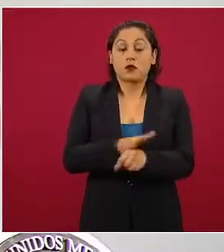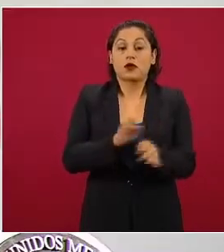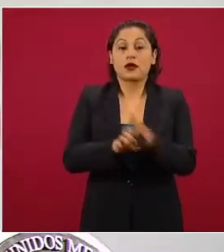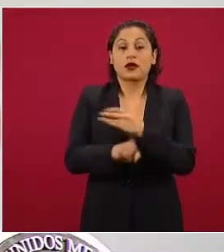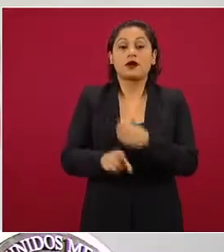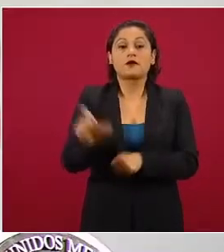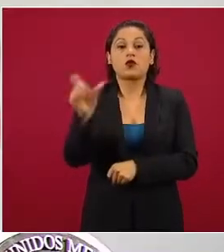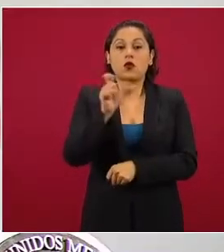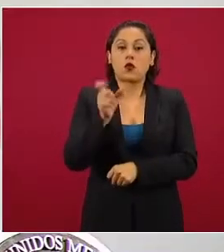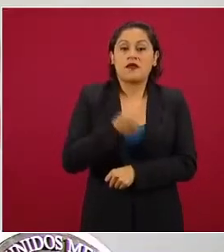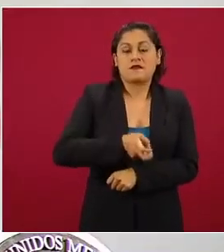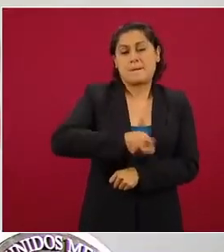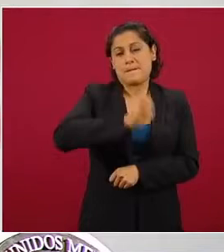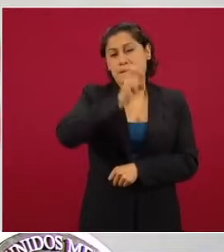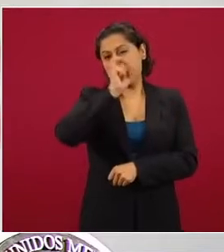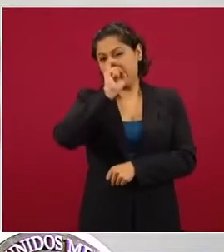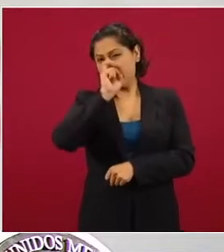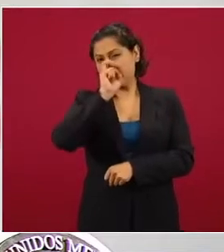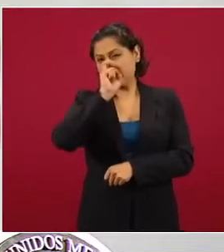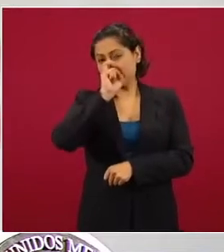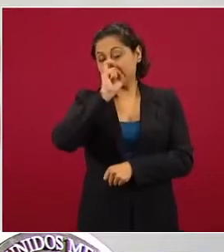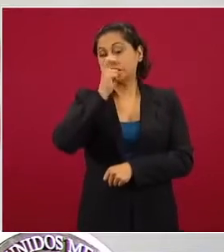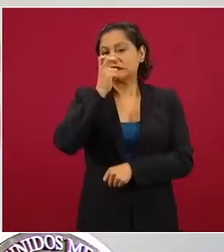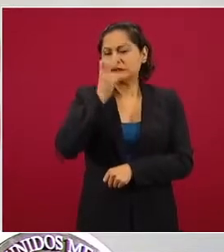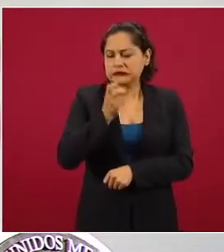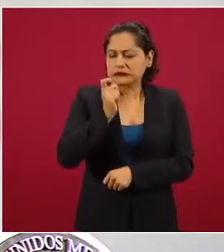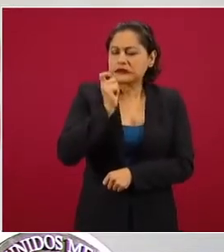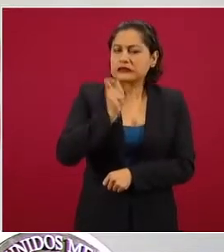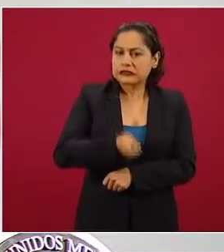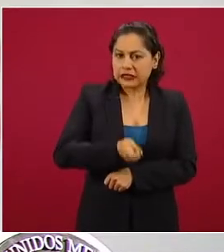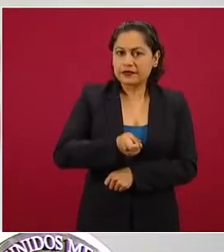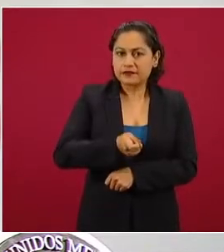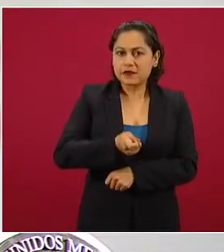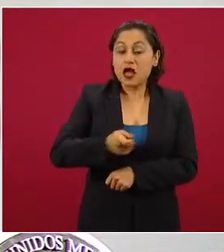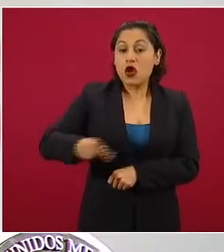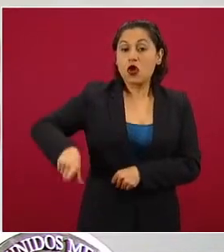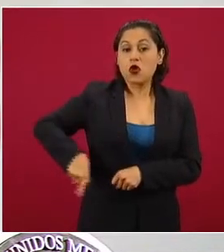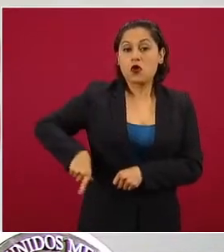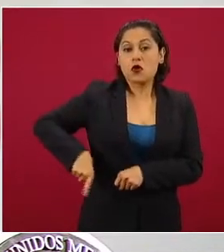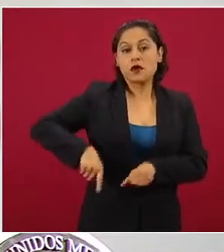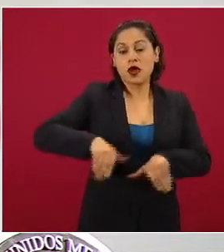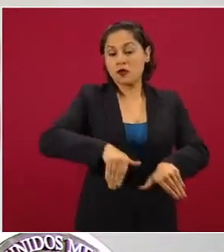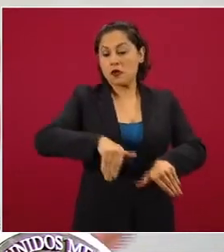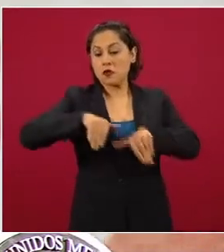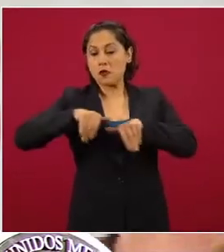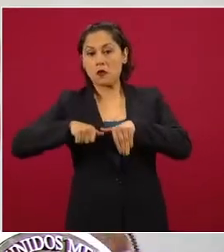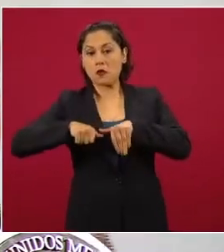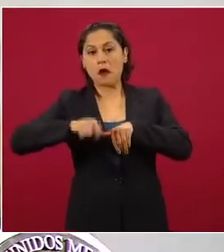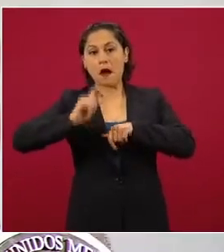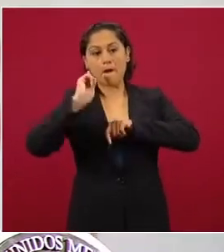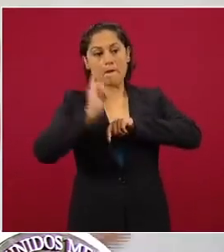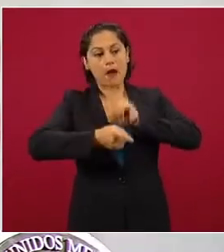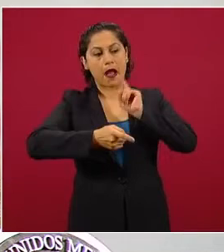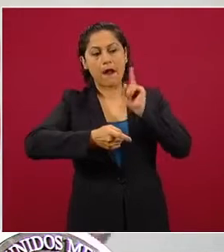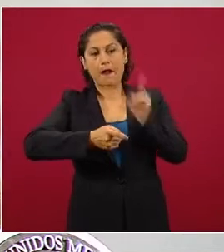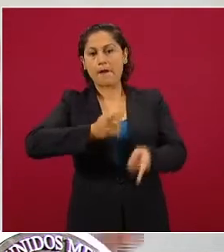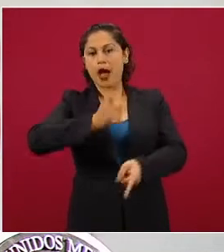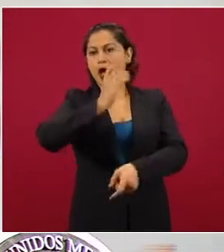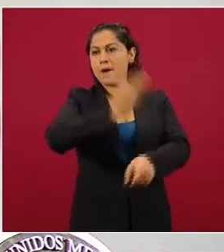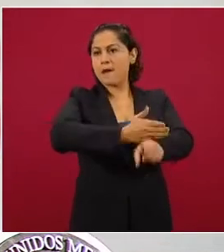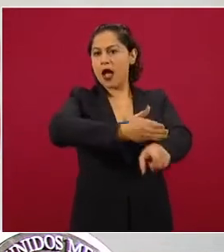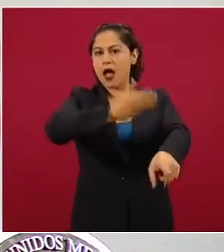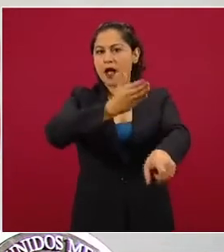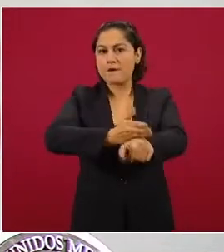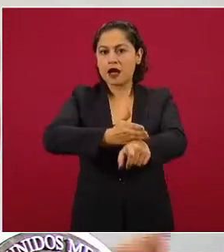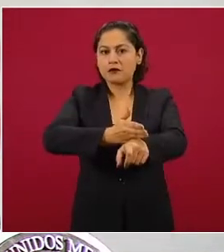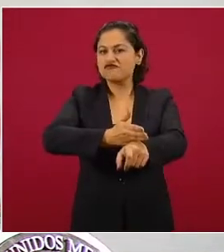su ciudadanía, se distancia de su pueblo y le impone restricciones sin que haya mayor